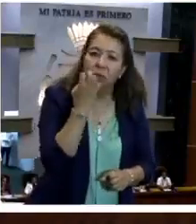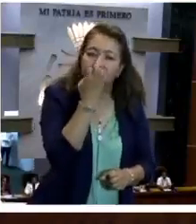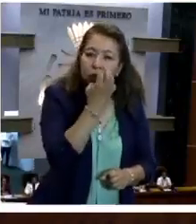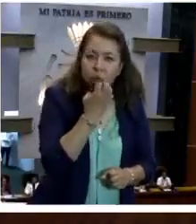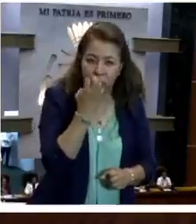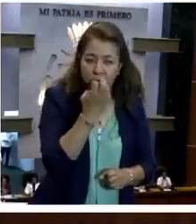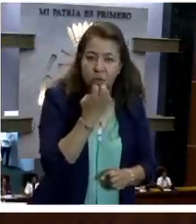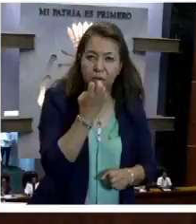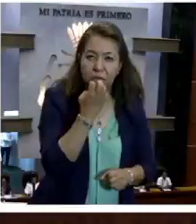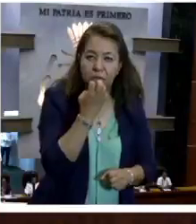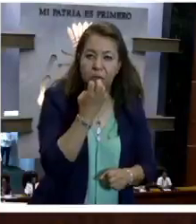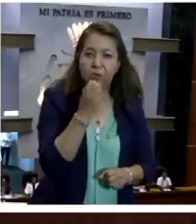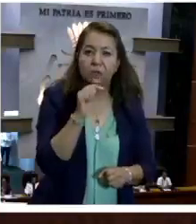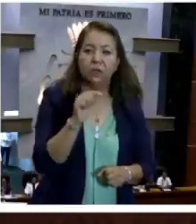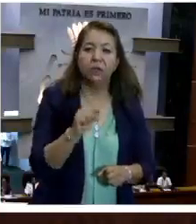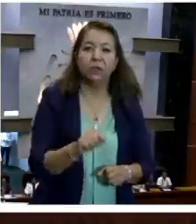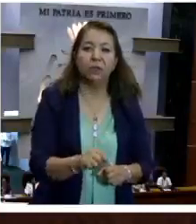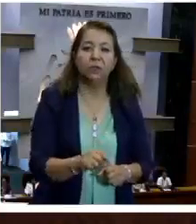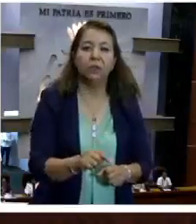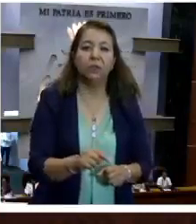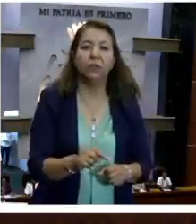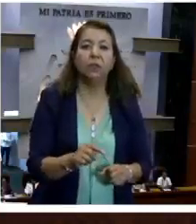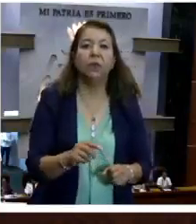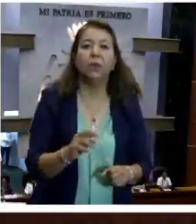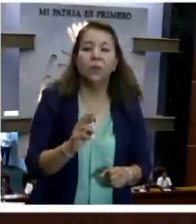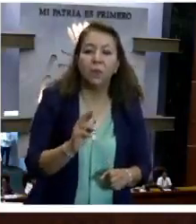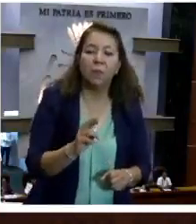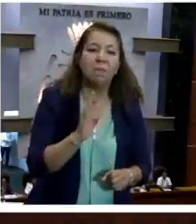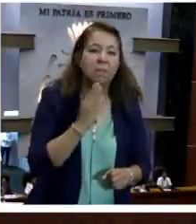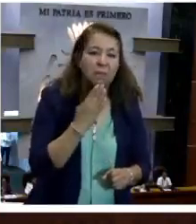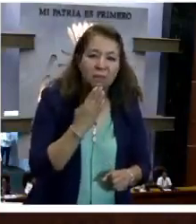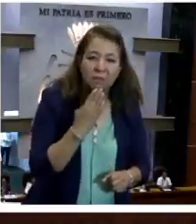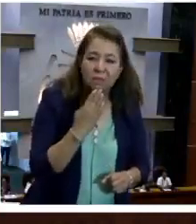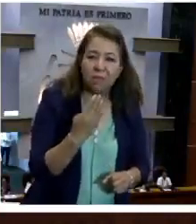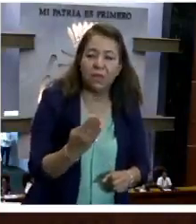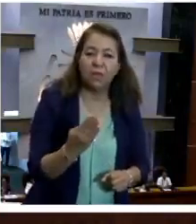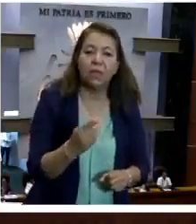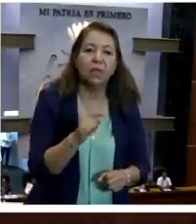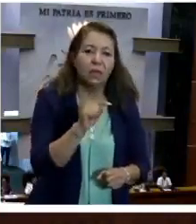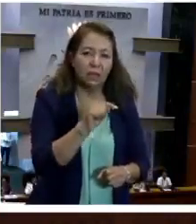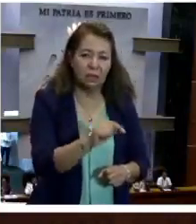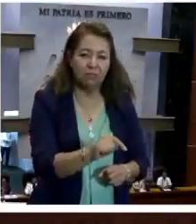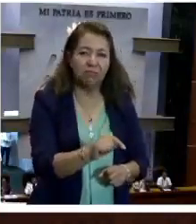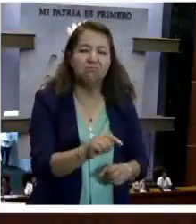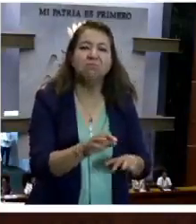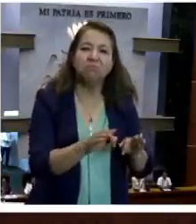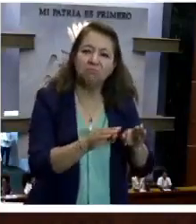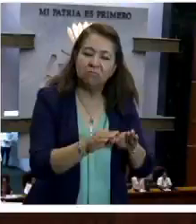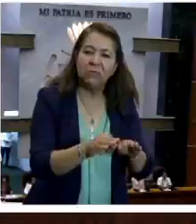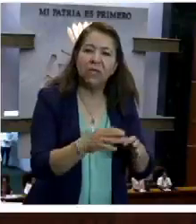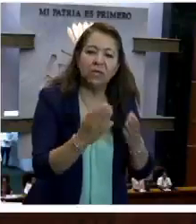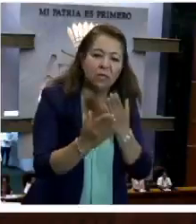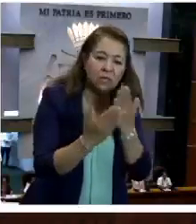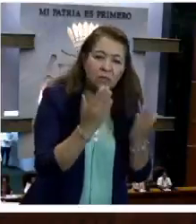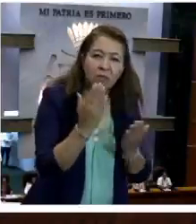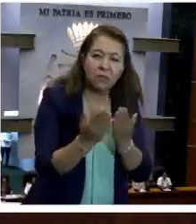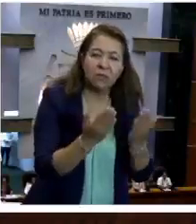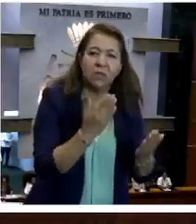de tener un ambiente de armonía y de paz en el sector